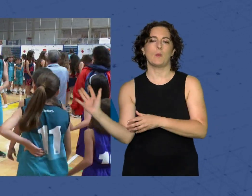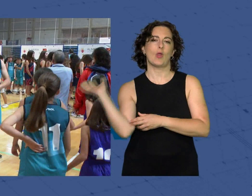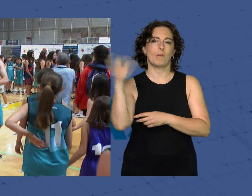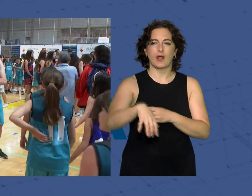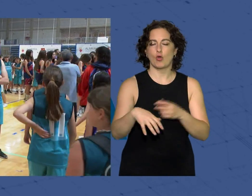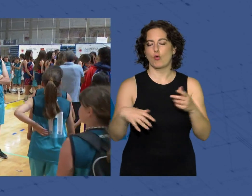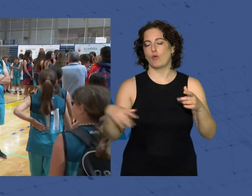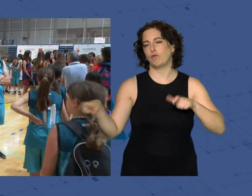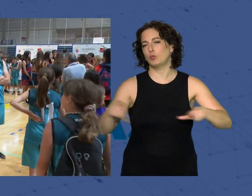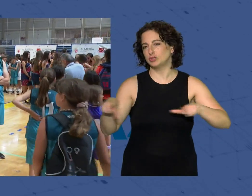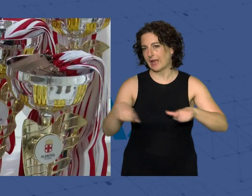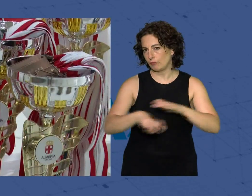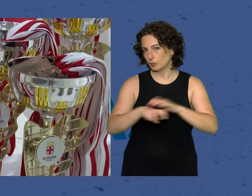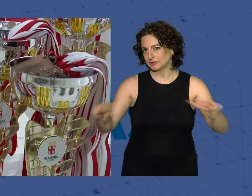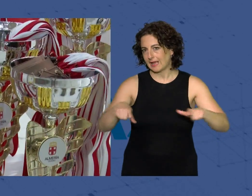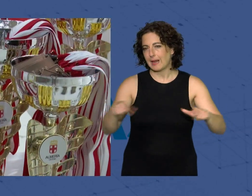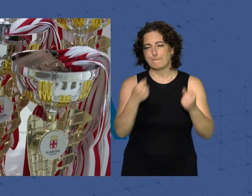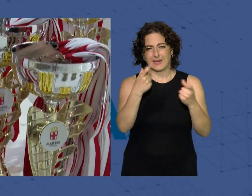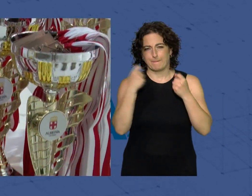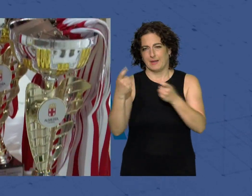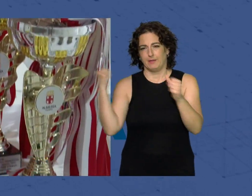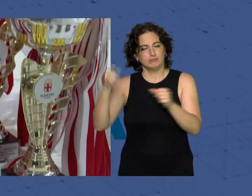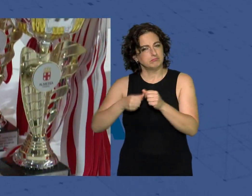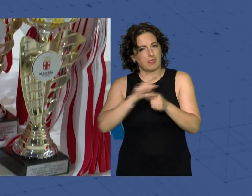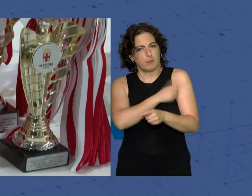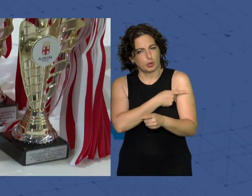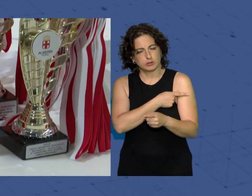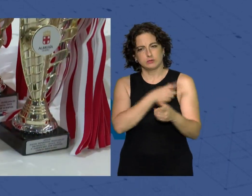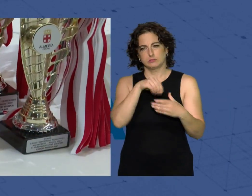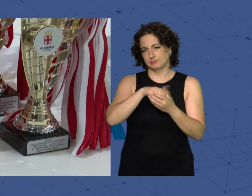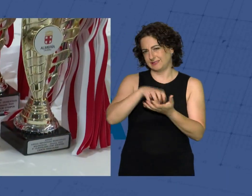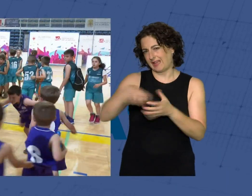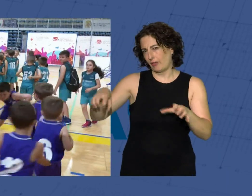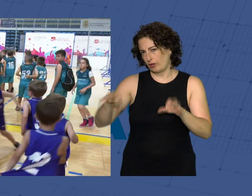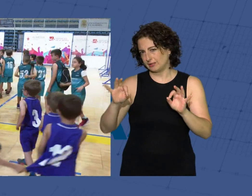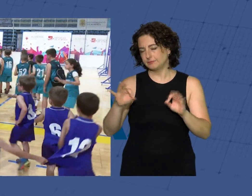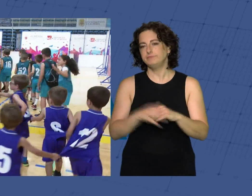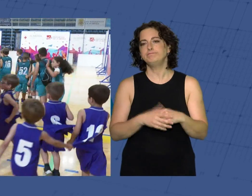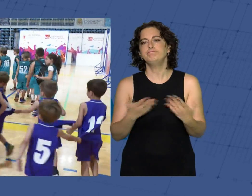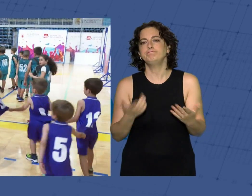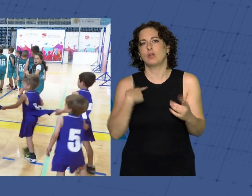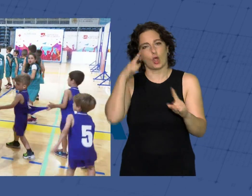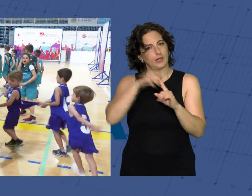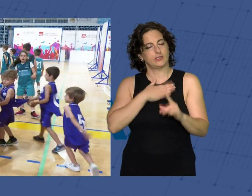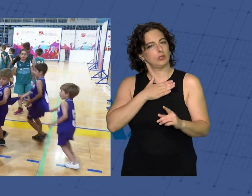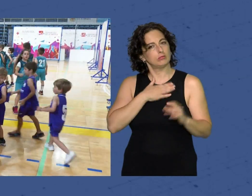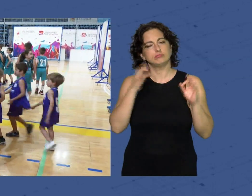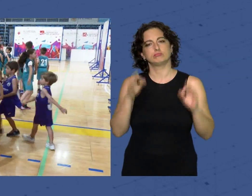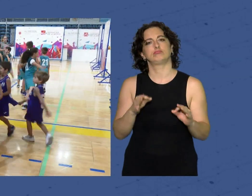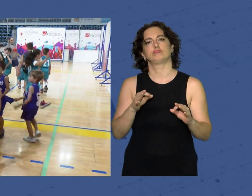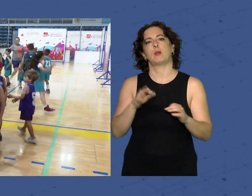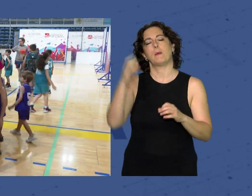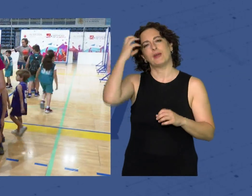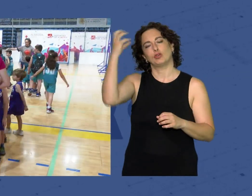y verdad que son miles de niños los que vienen practicando deporte en las instalaciones como te he dicho y ese es el objetivo que nos hemos marcado desde el